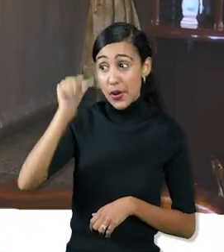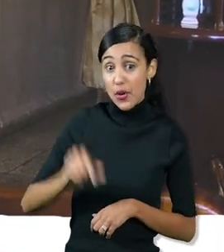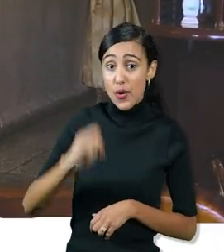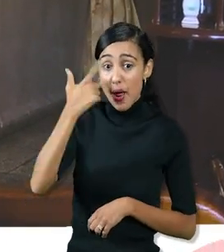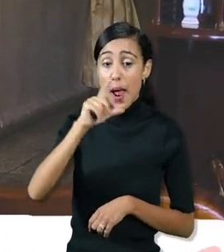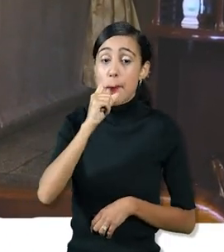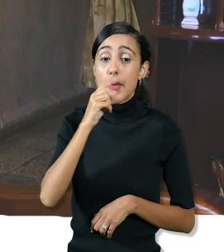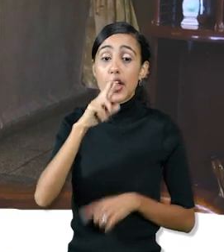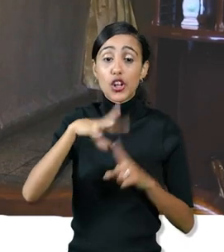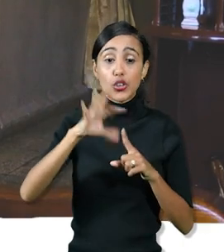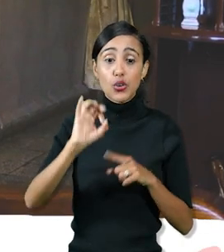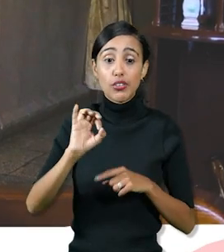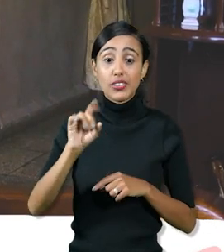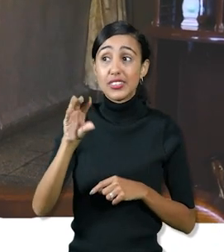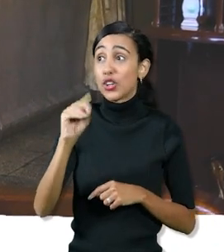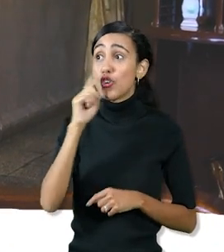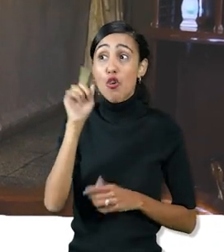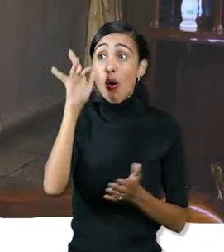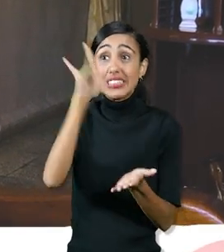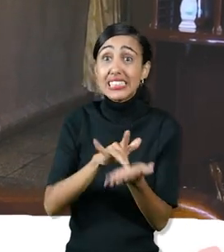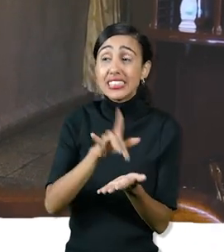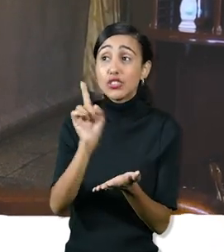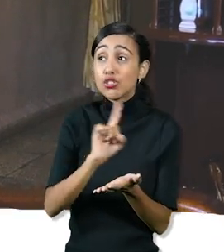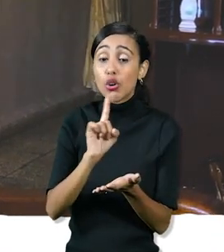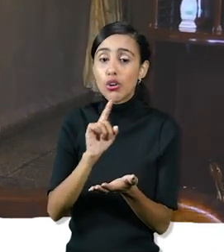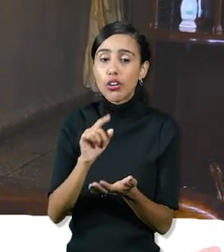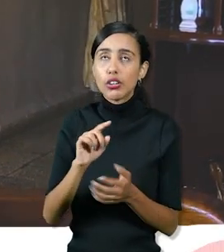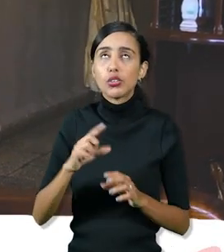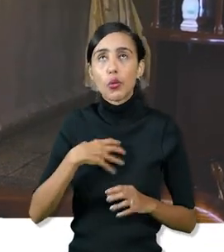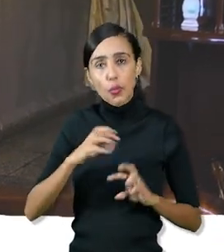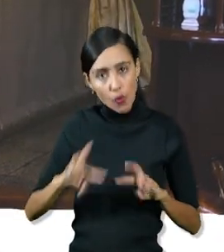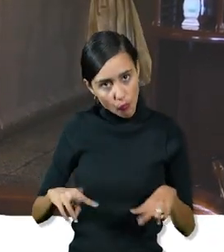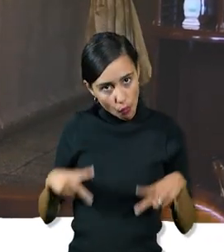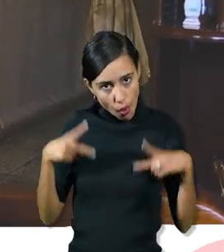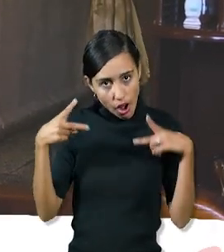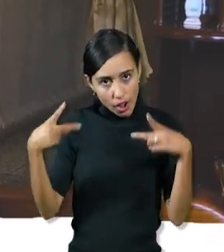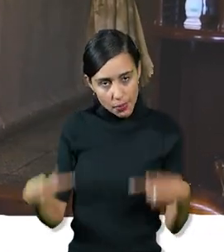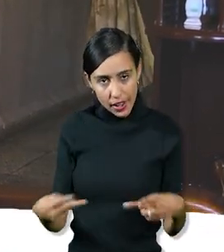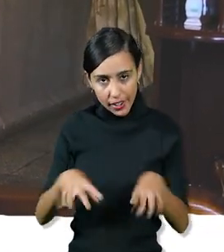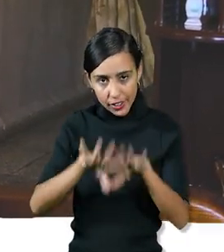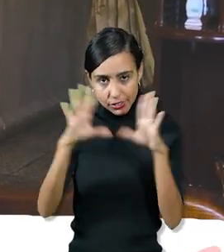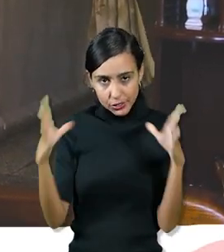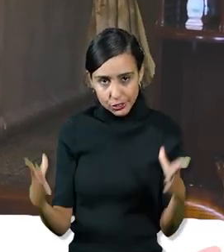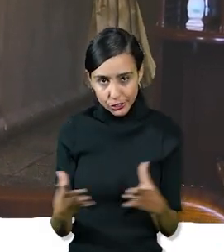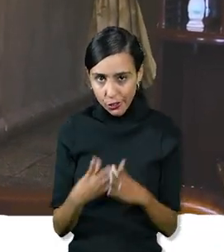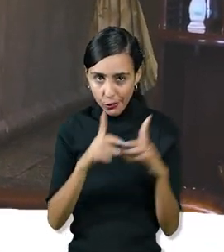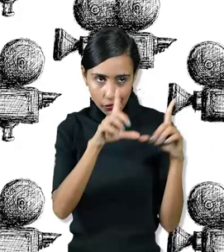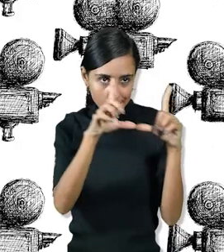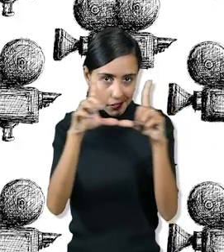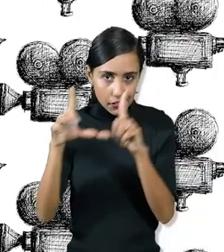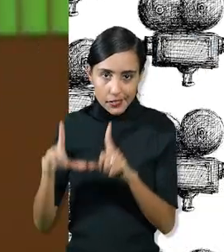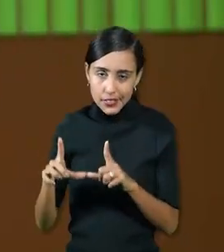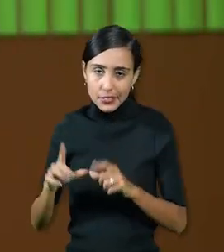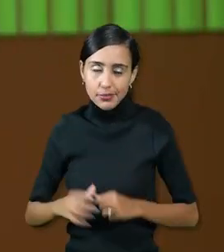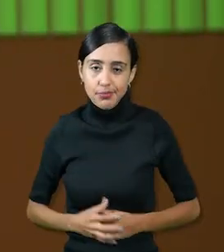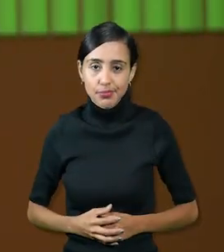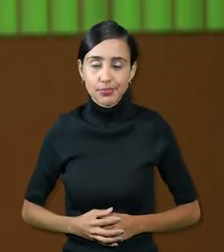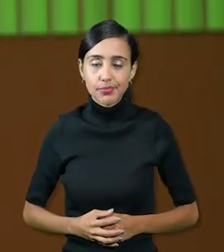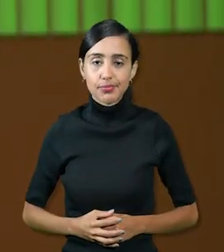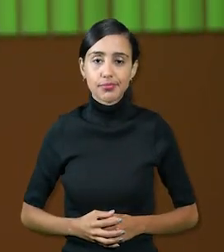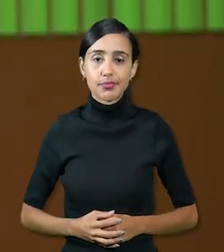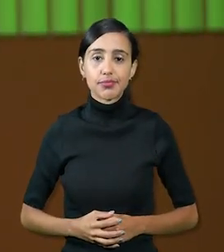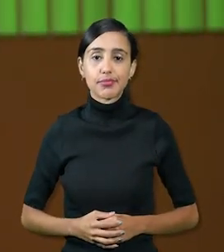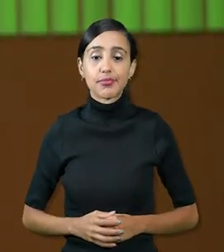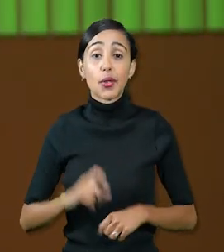Alberto, nos dijo que no estaba ponchado. O sea que tuvimos que volver a repetir todas las escenas en monte. Uno de